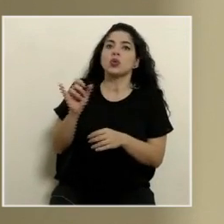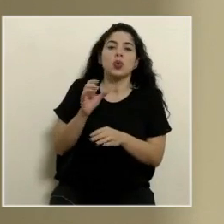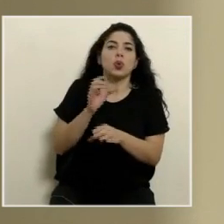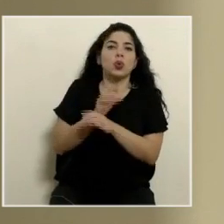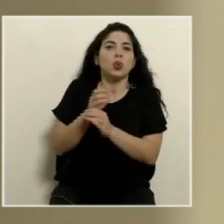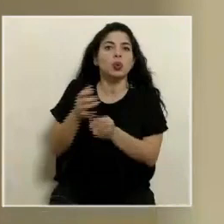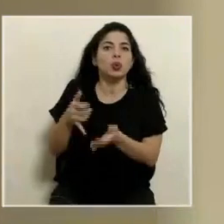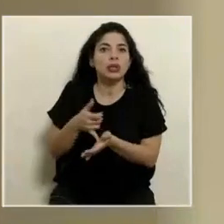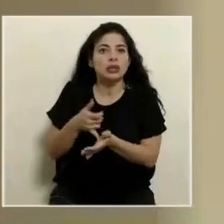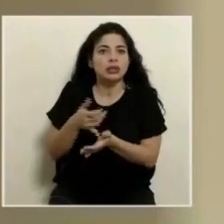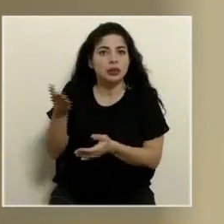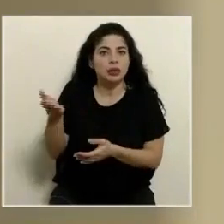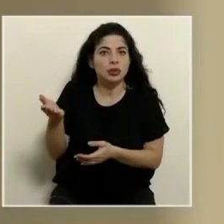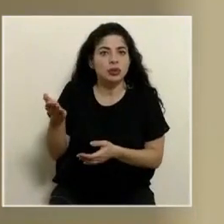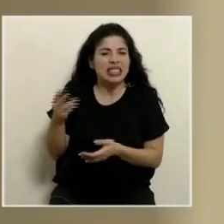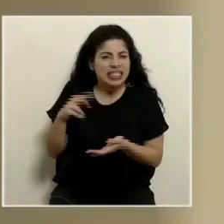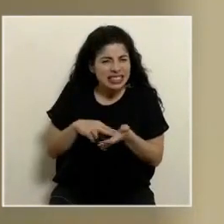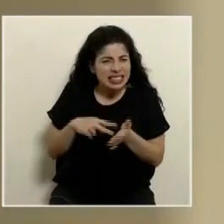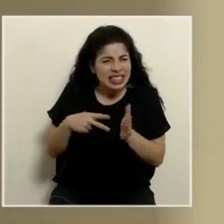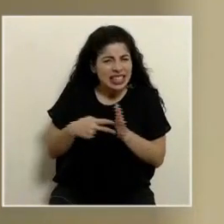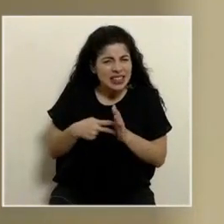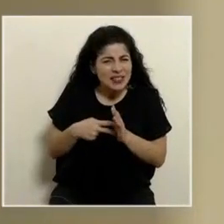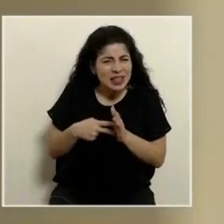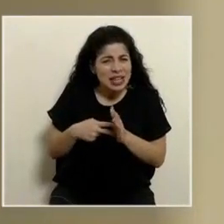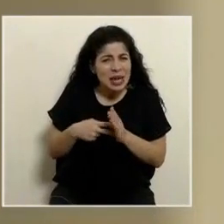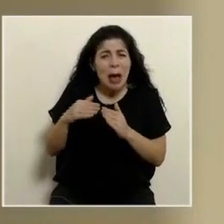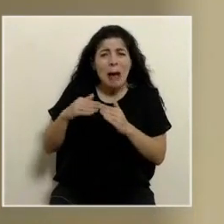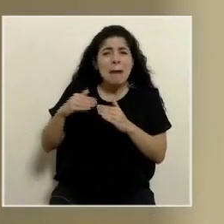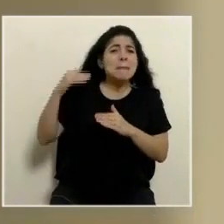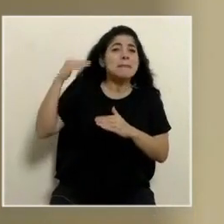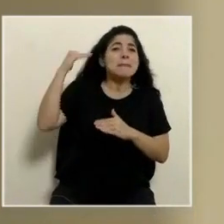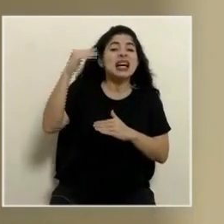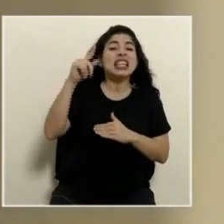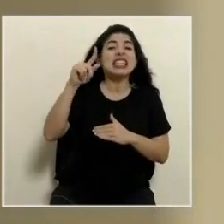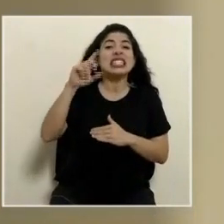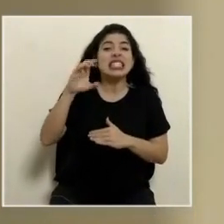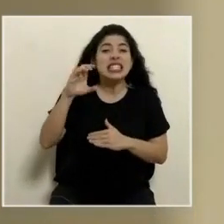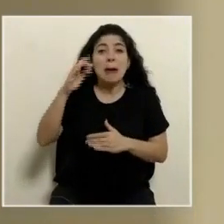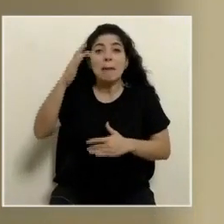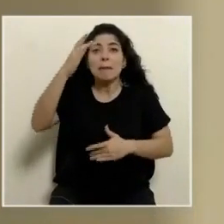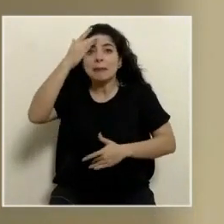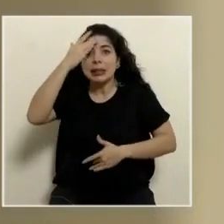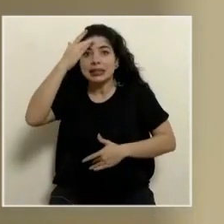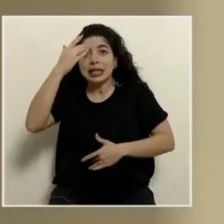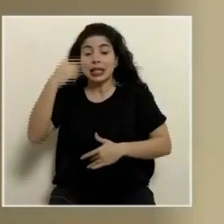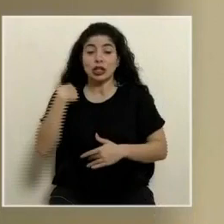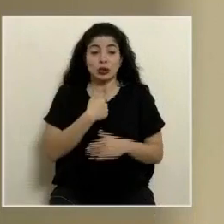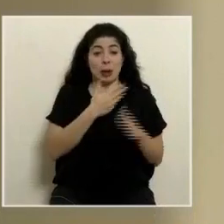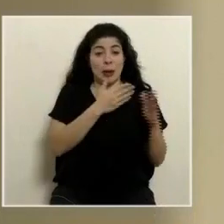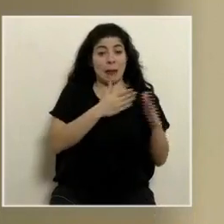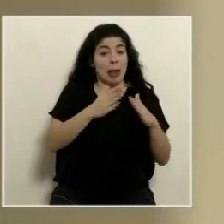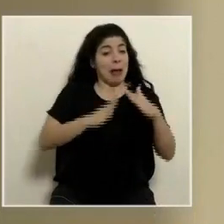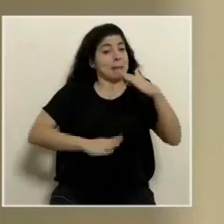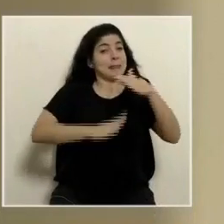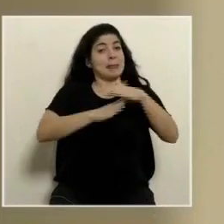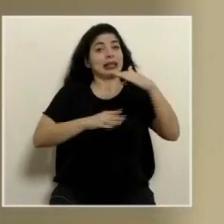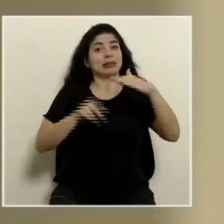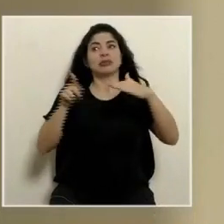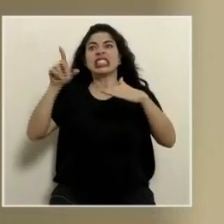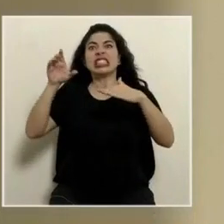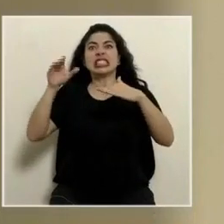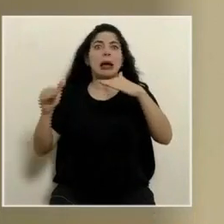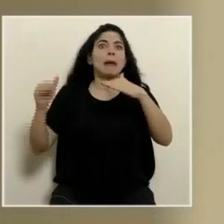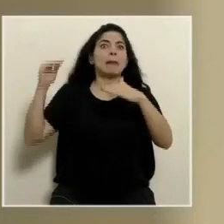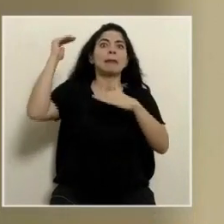UCI. O sea, estamos más de 100 pacientes por encima de lo que hemos establecido como la meta institucional